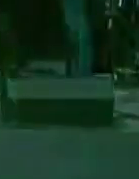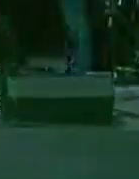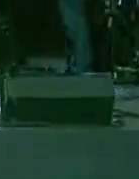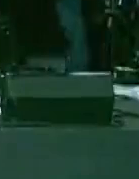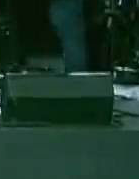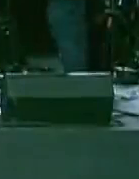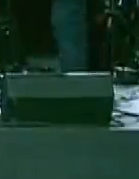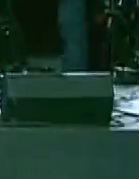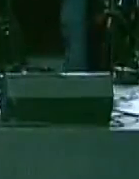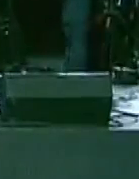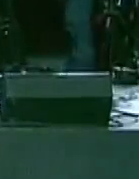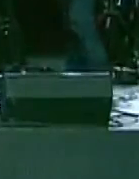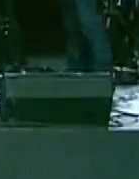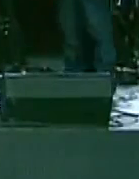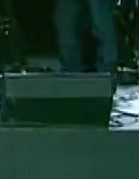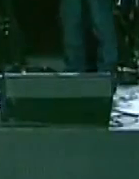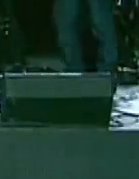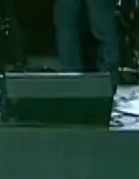¡Aplauso!